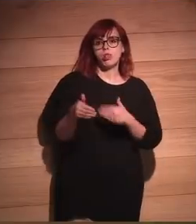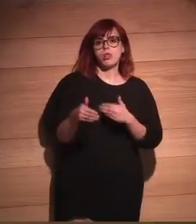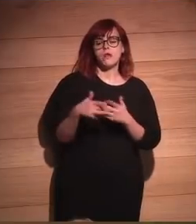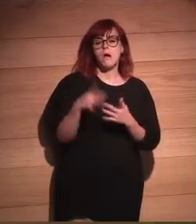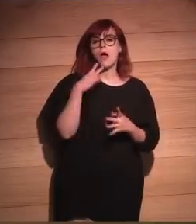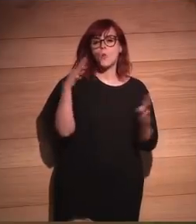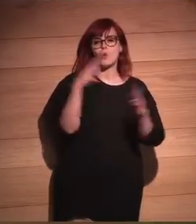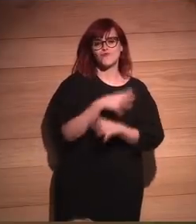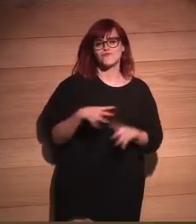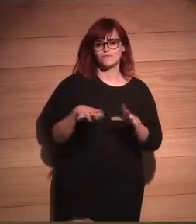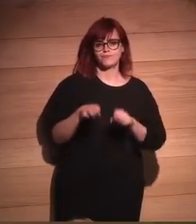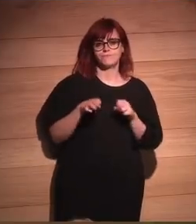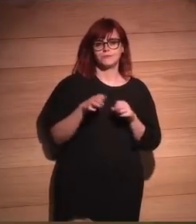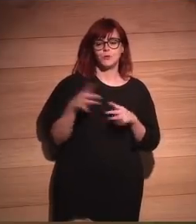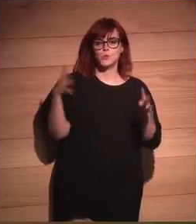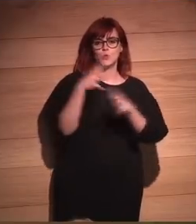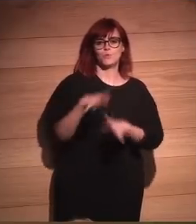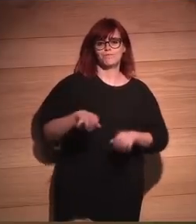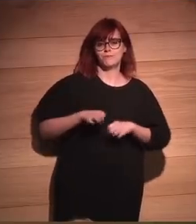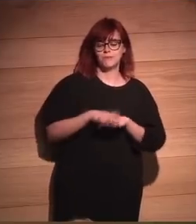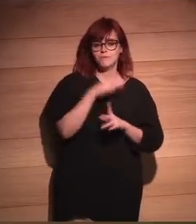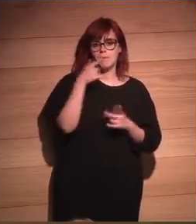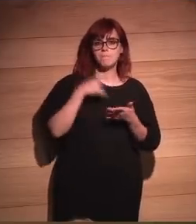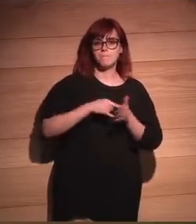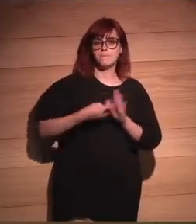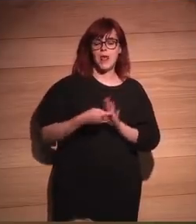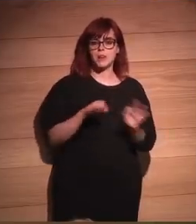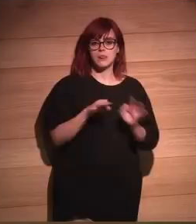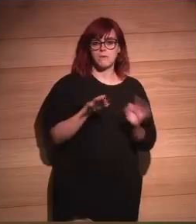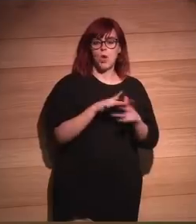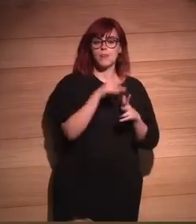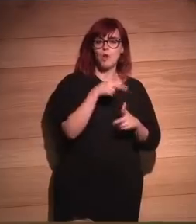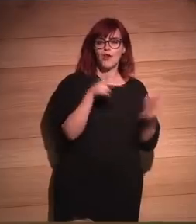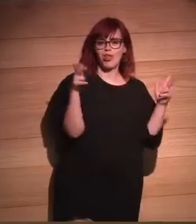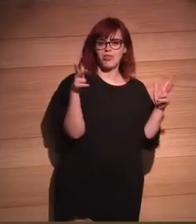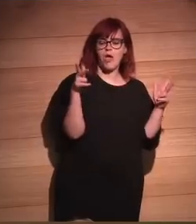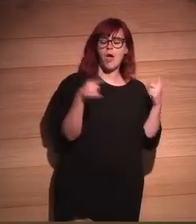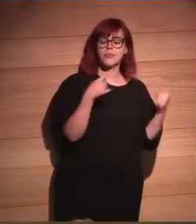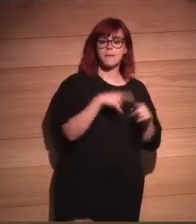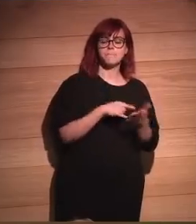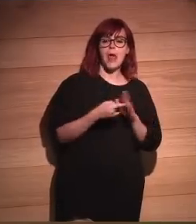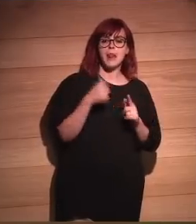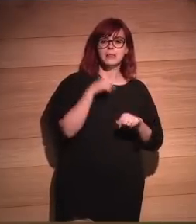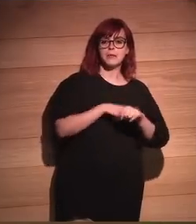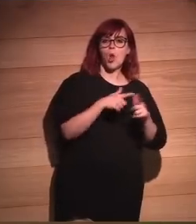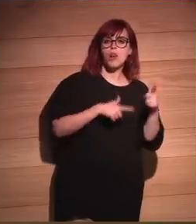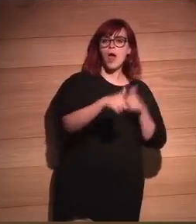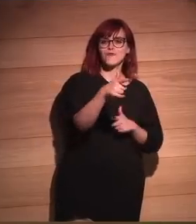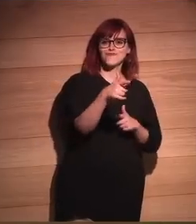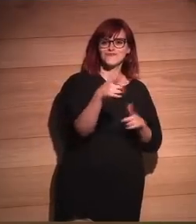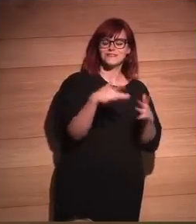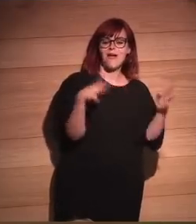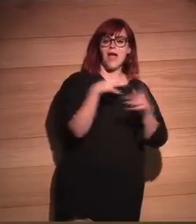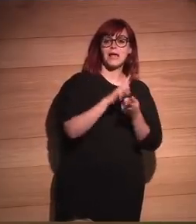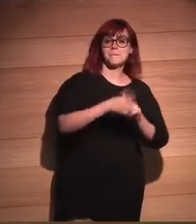digamos que erosiona realmente la posibilidad de planificación de los sistemas democráticos, para los cuales la